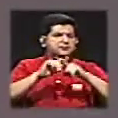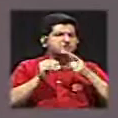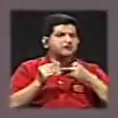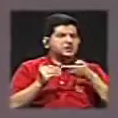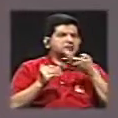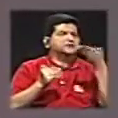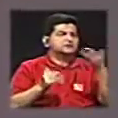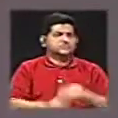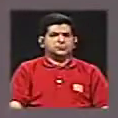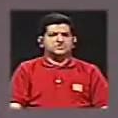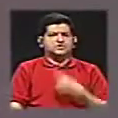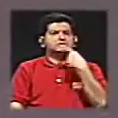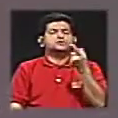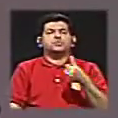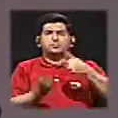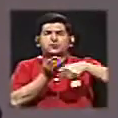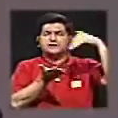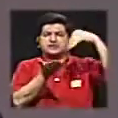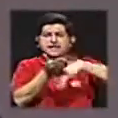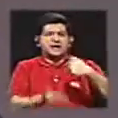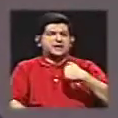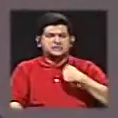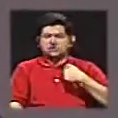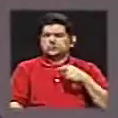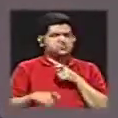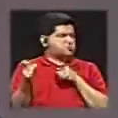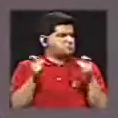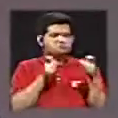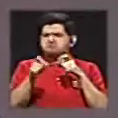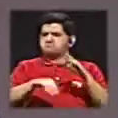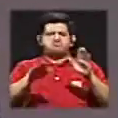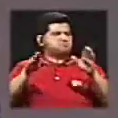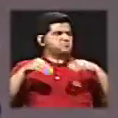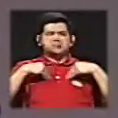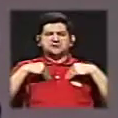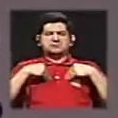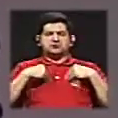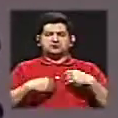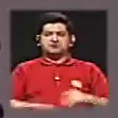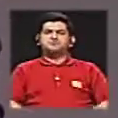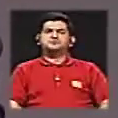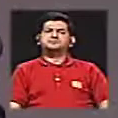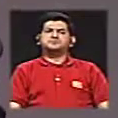factores. Como él le dice en la carta, yo no soy manipulable, no soy manejable.